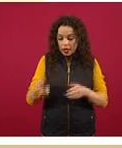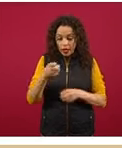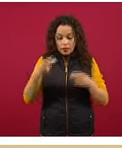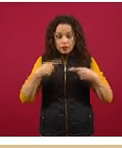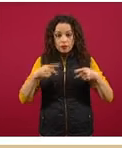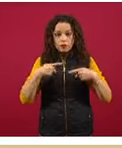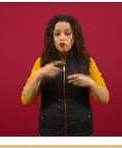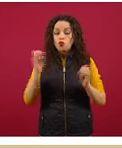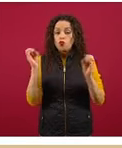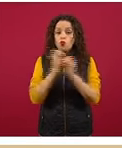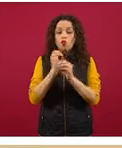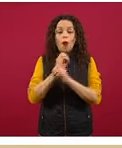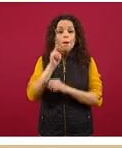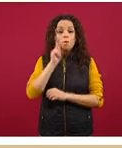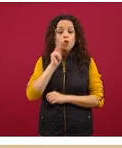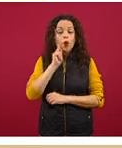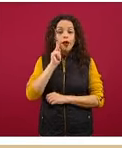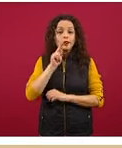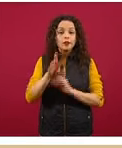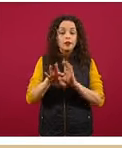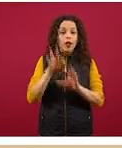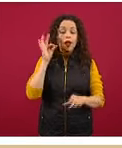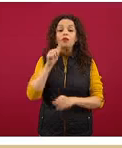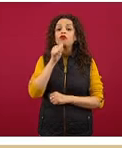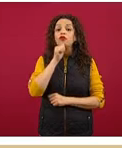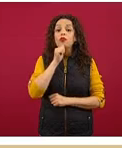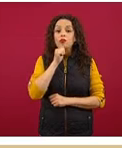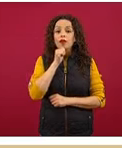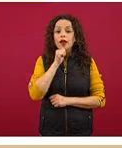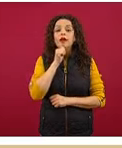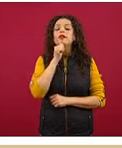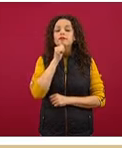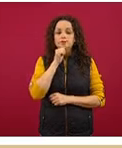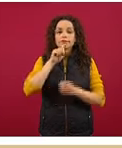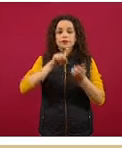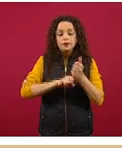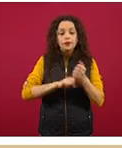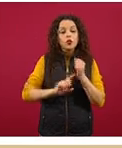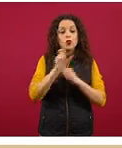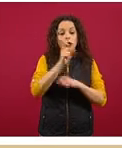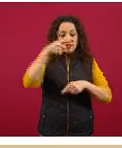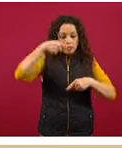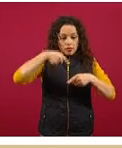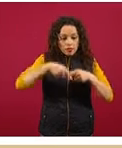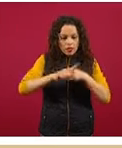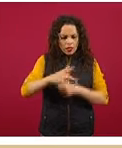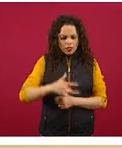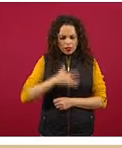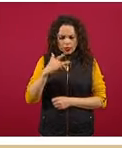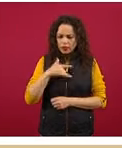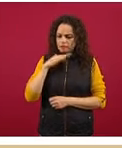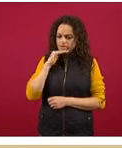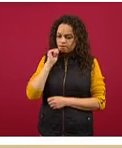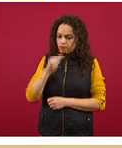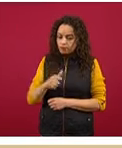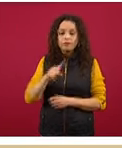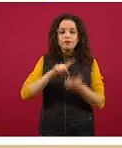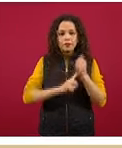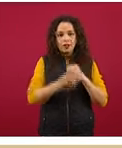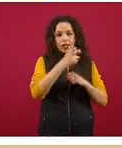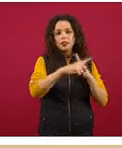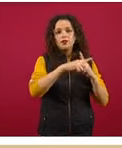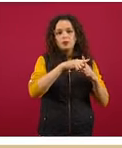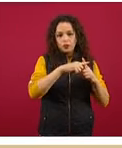les tomó alguna muestra tienen la positividad de cuando iniciaron su sintomatología. Actualmente para la